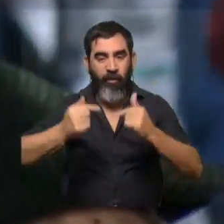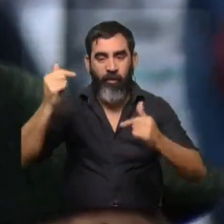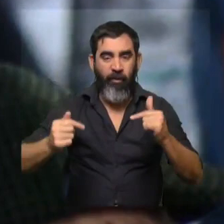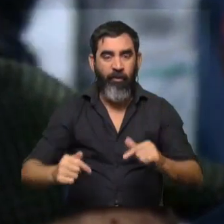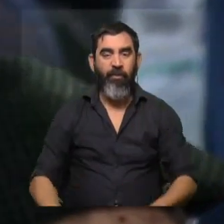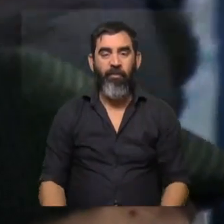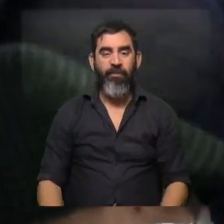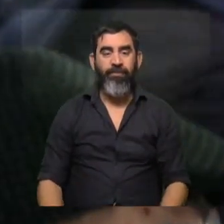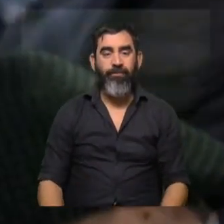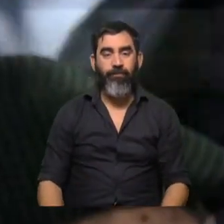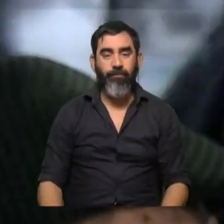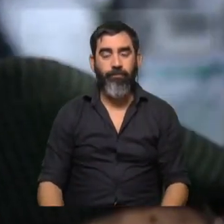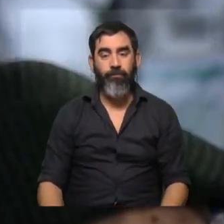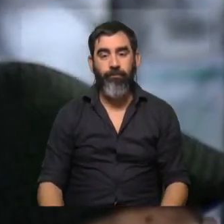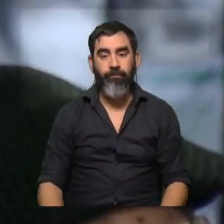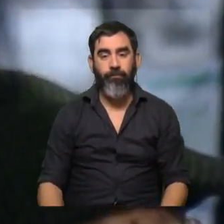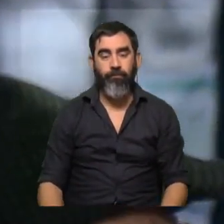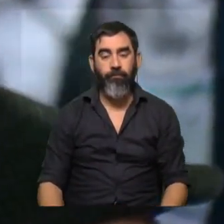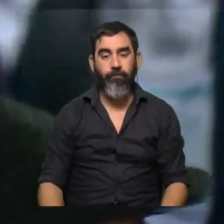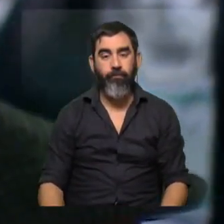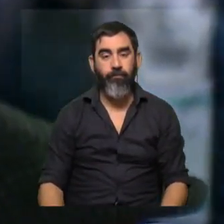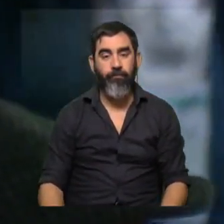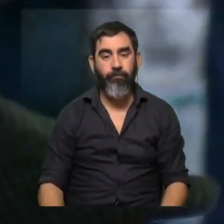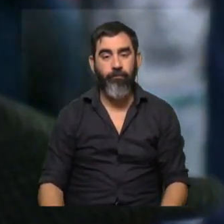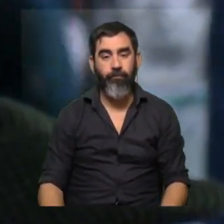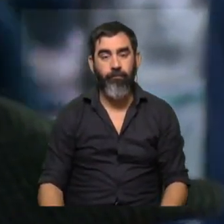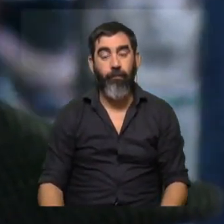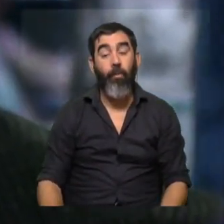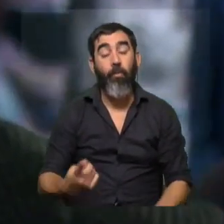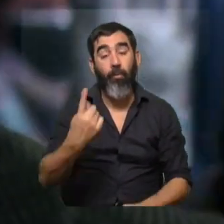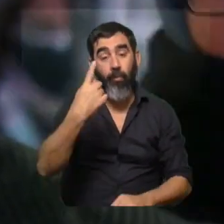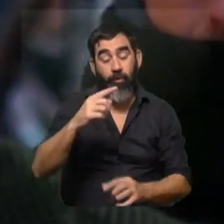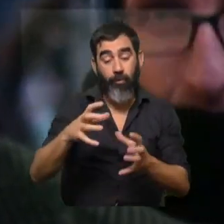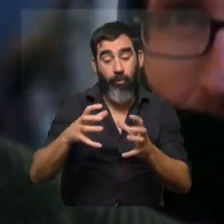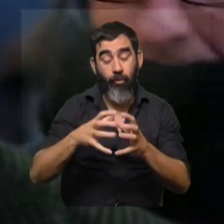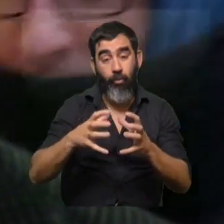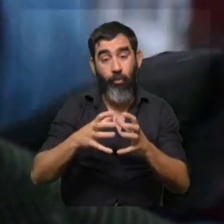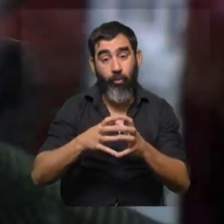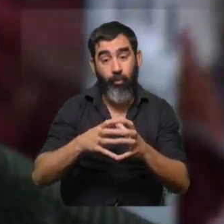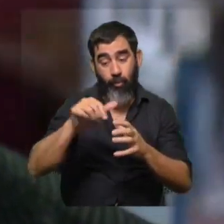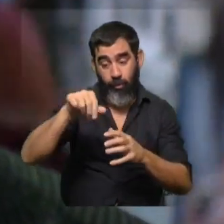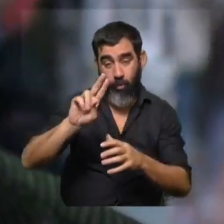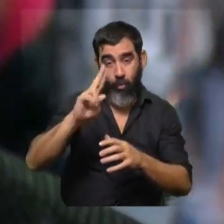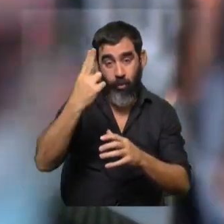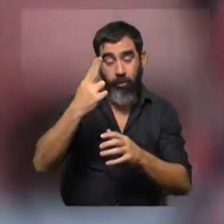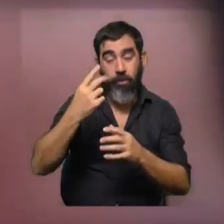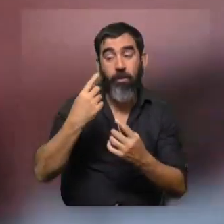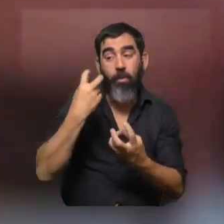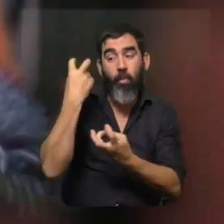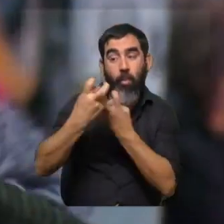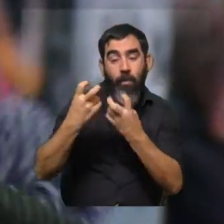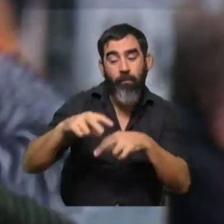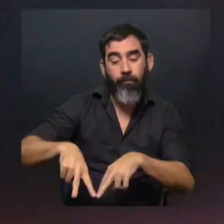también ver qué pasa en otros grupos etarios. Y bueno, y por eso también desde el Grupo de Cronobiología acá en Uruguay estamos intentando hacer